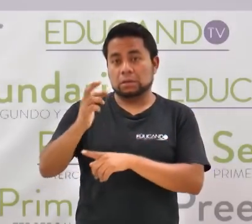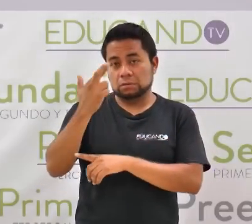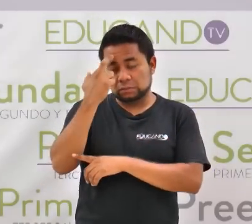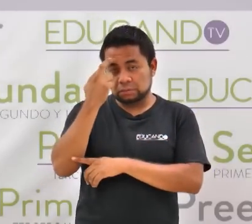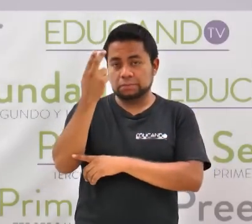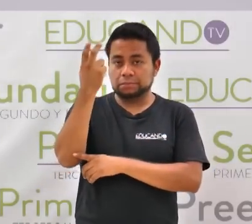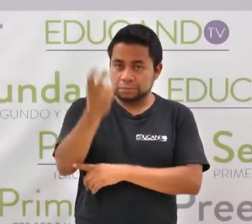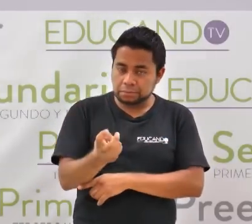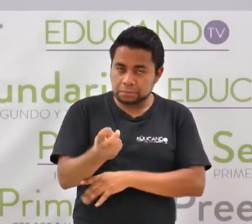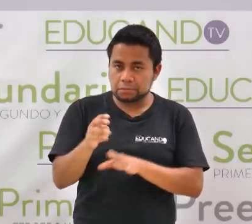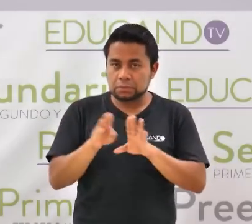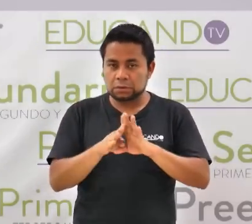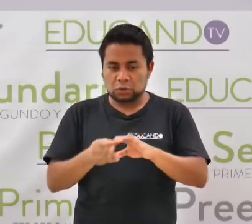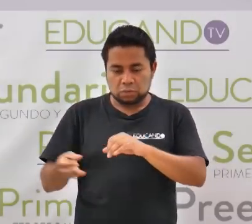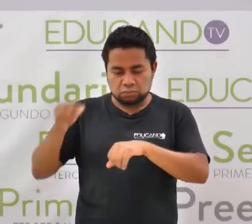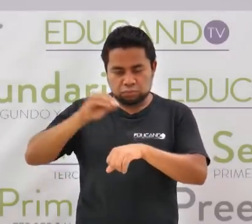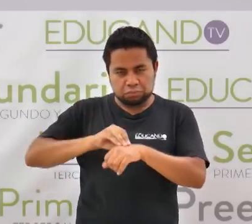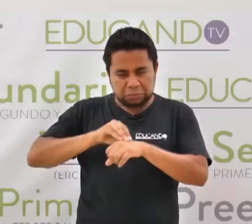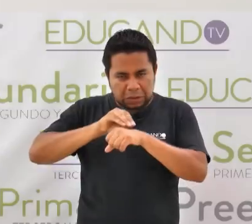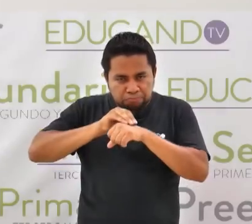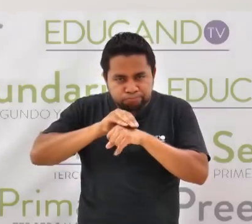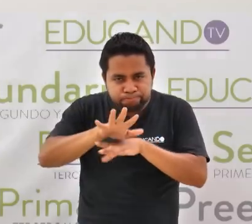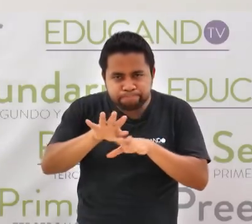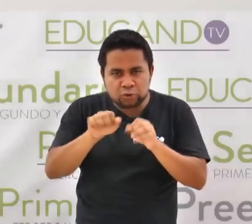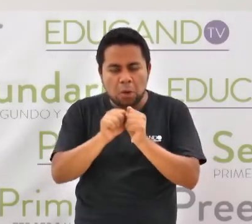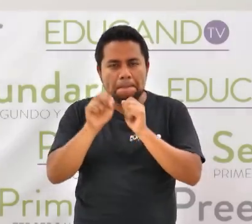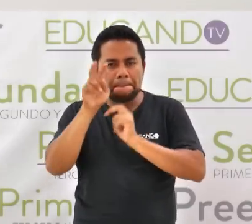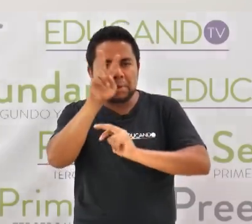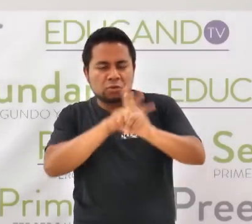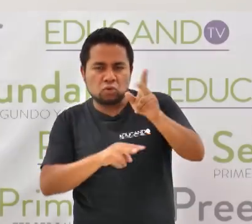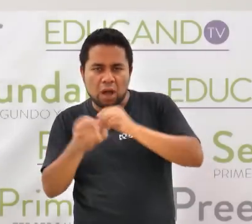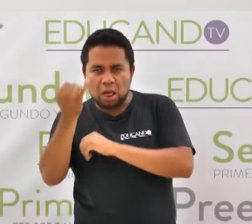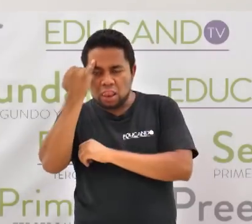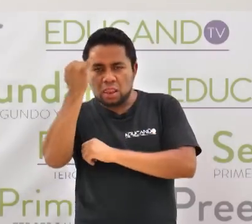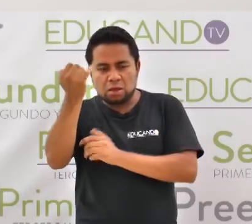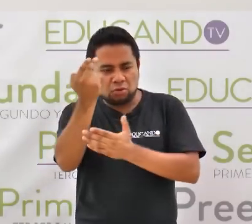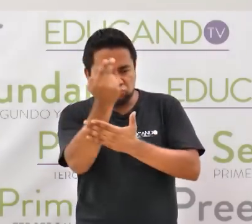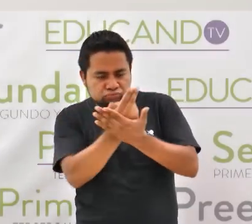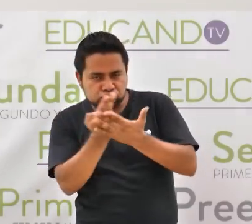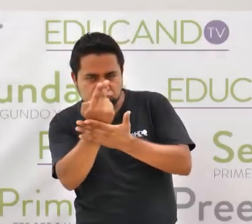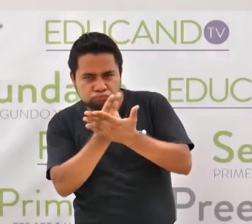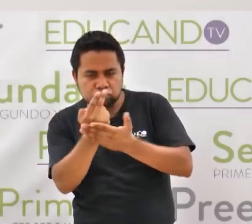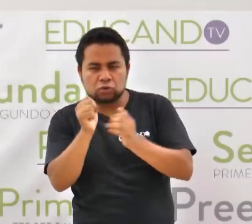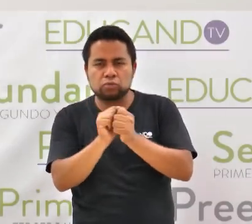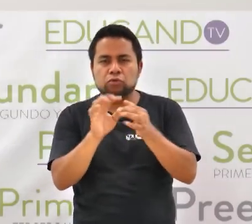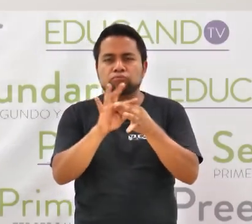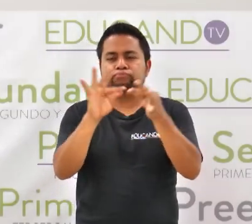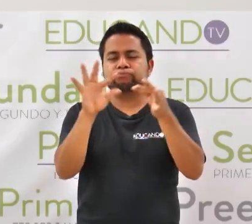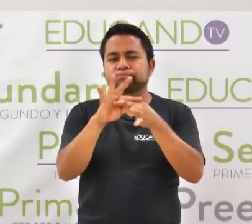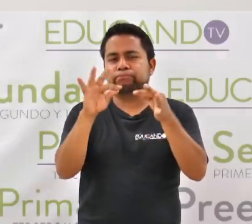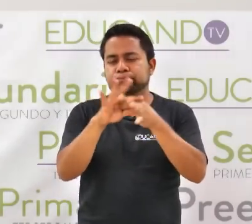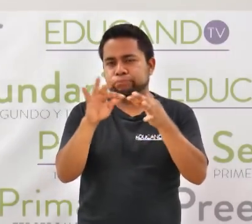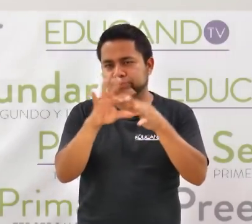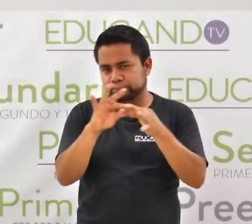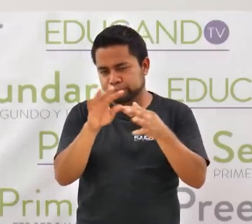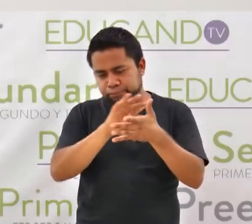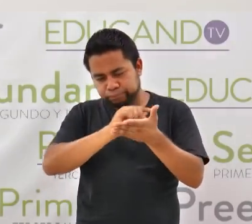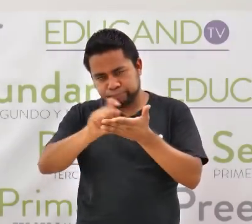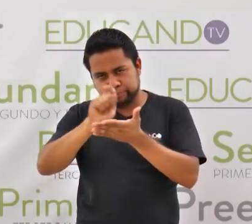recuerden eso, en transmitir la información visualmente, las ideas en forma de narración.